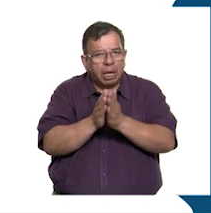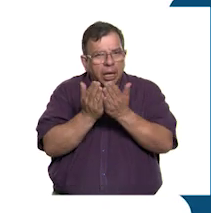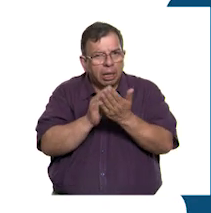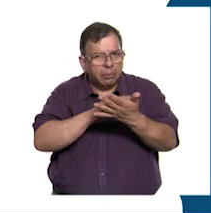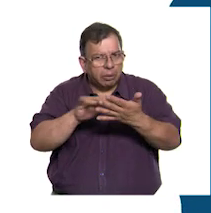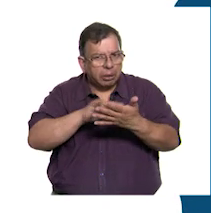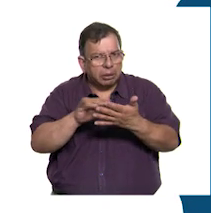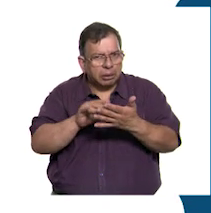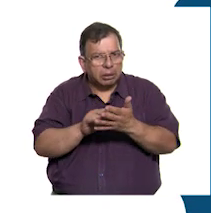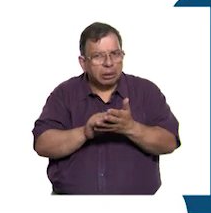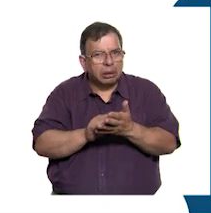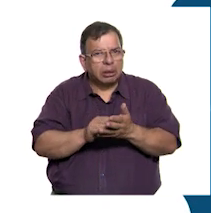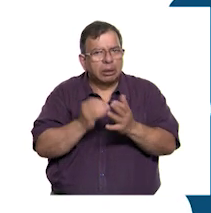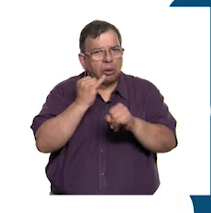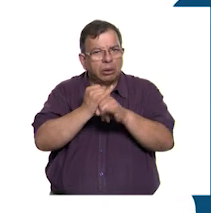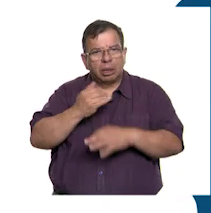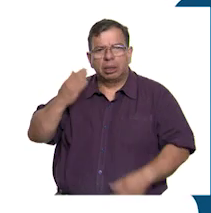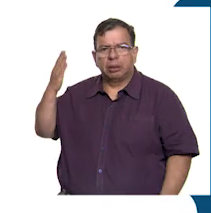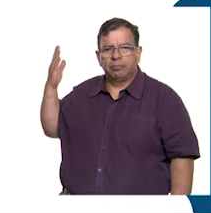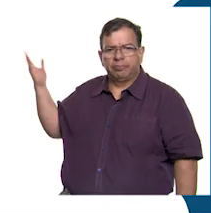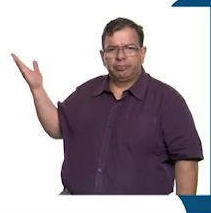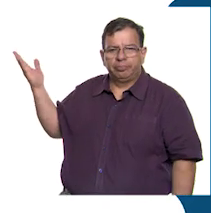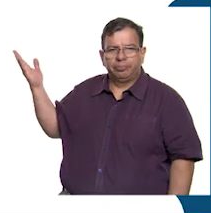en la página